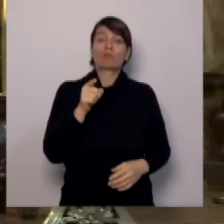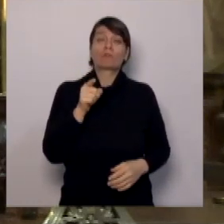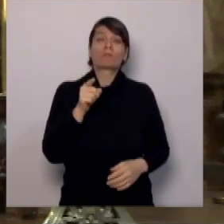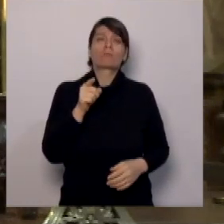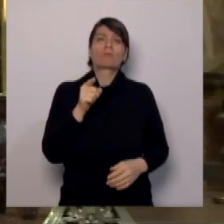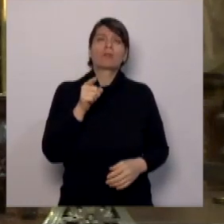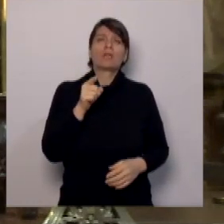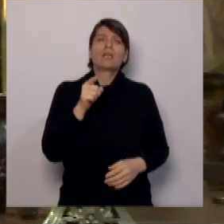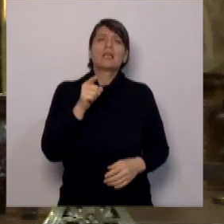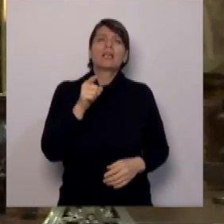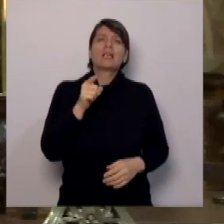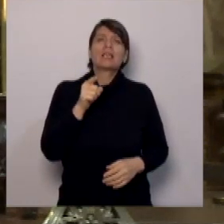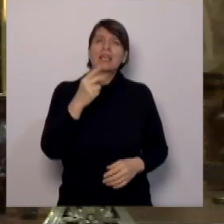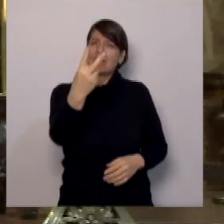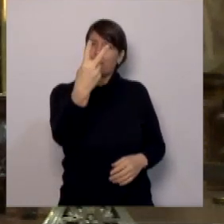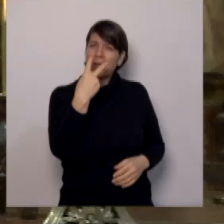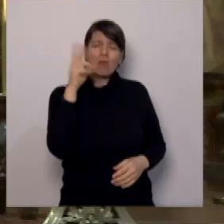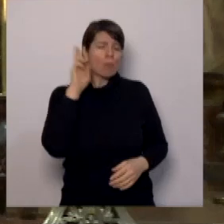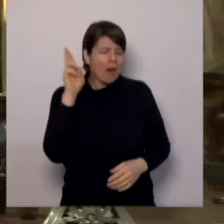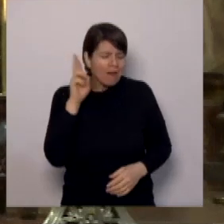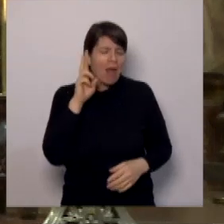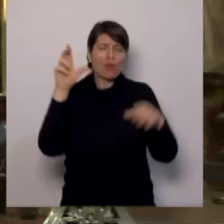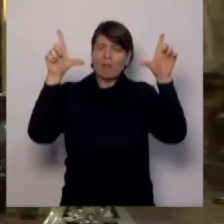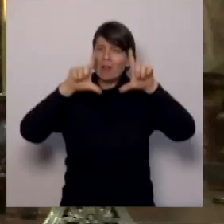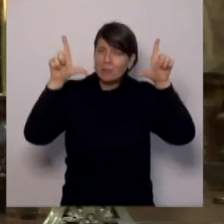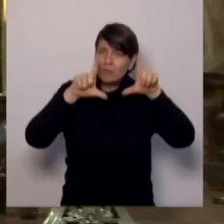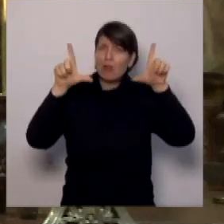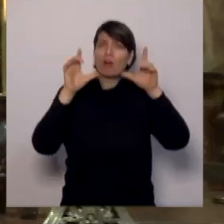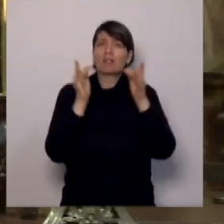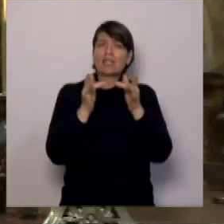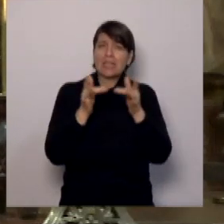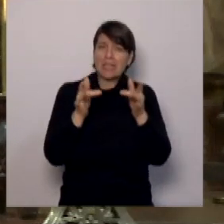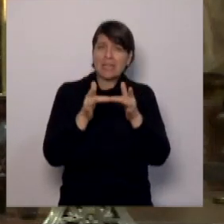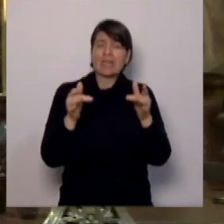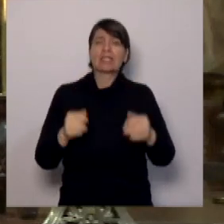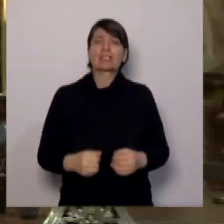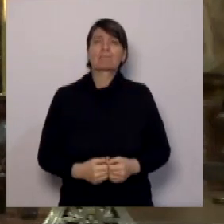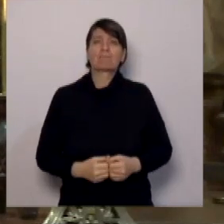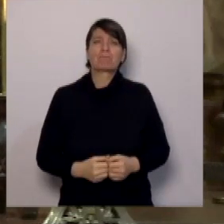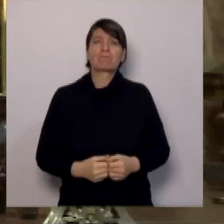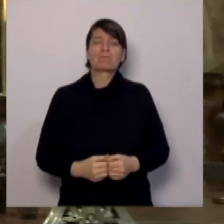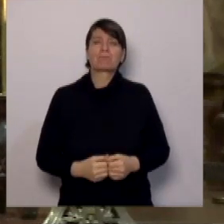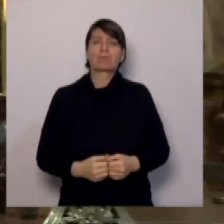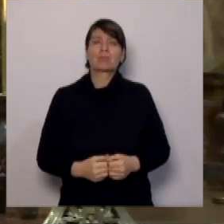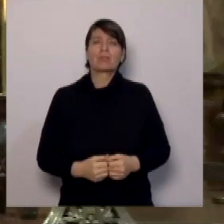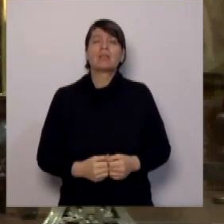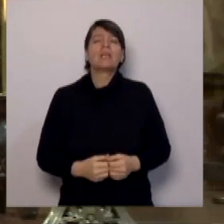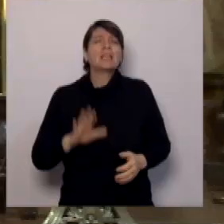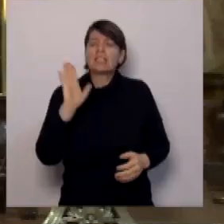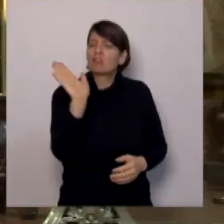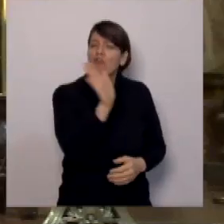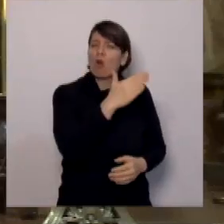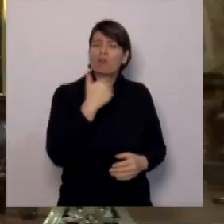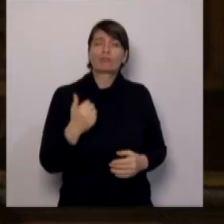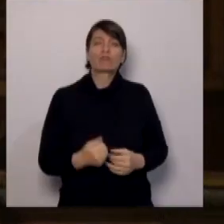de tus hijos que nos están siguiendo por medio de la radio, la televisión y las redes